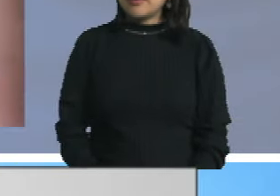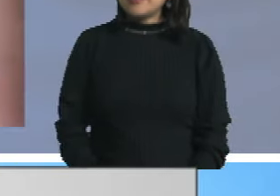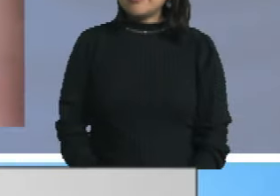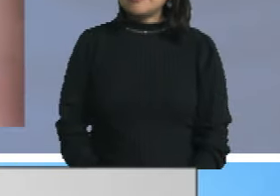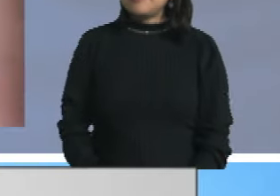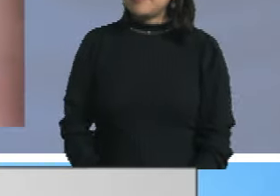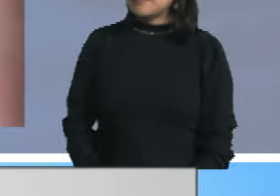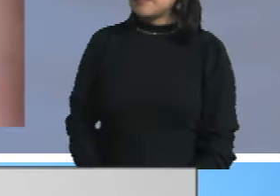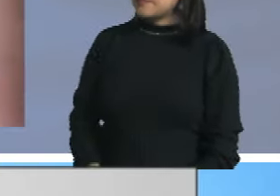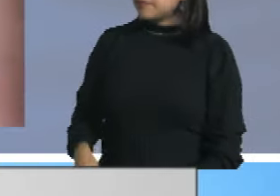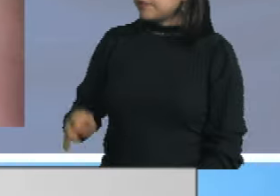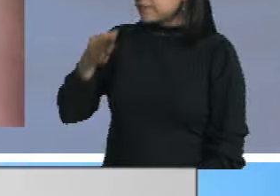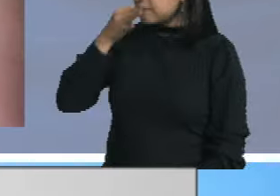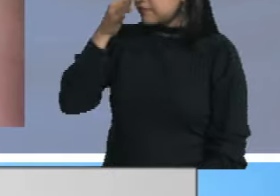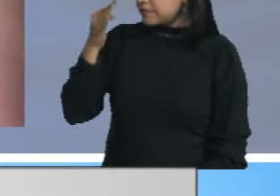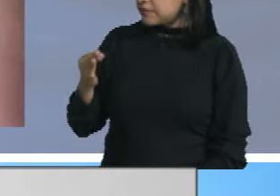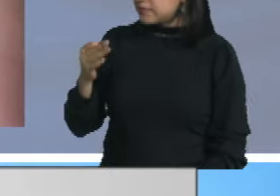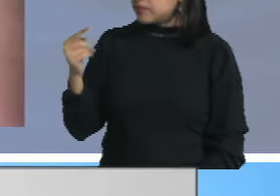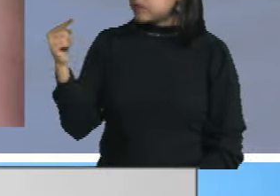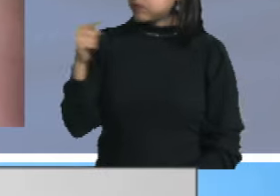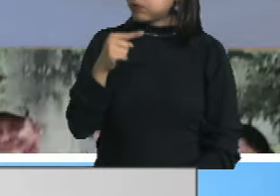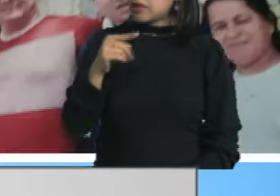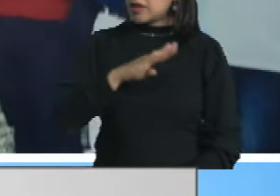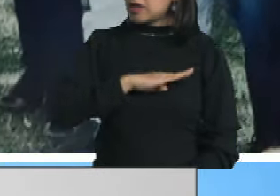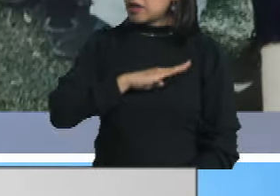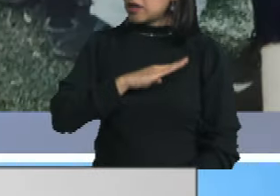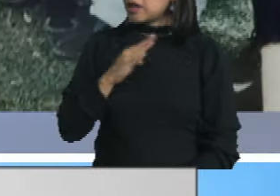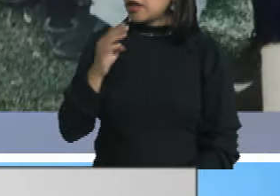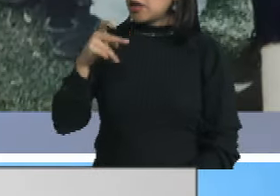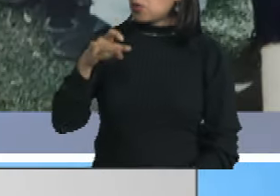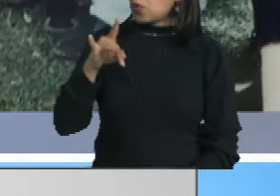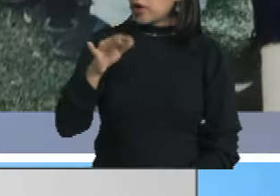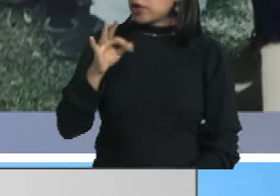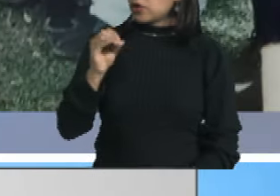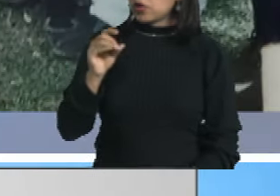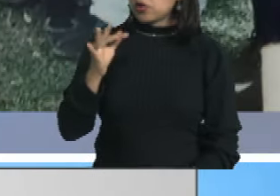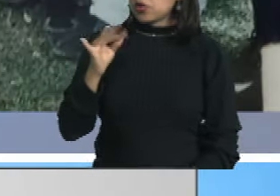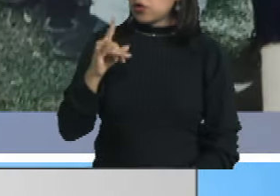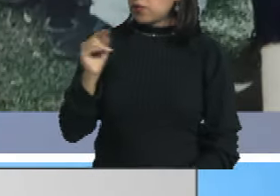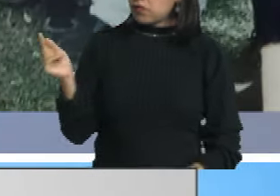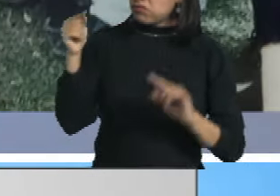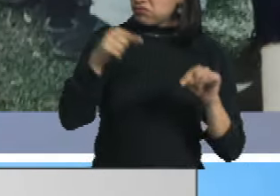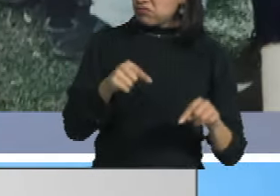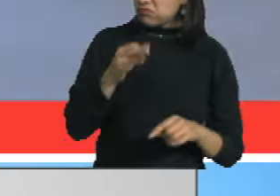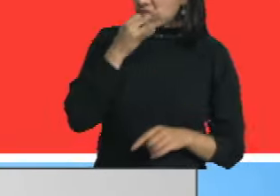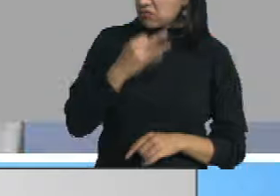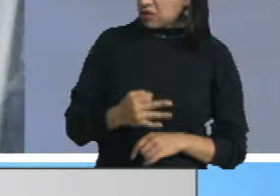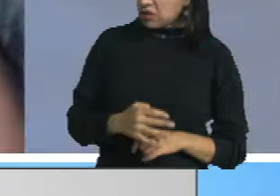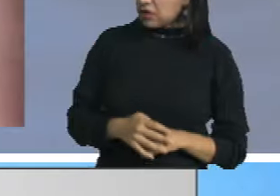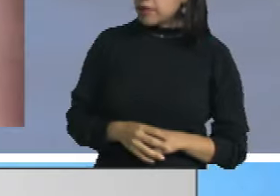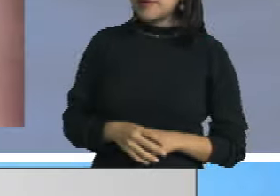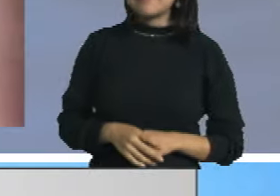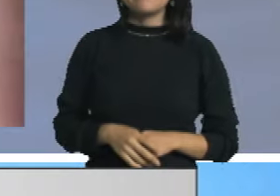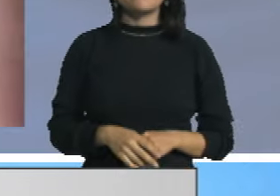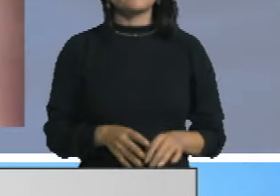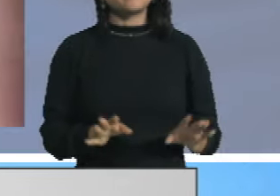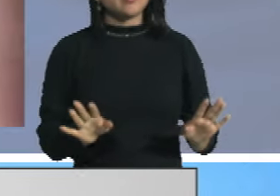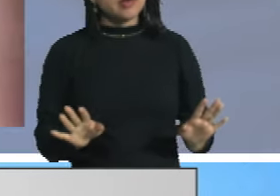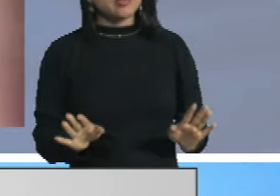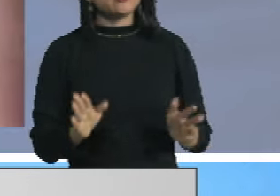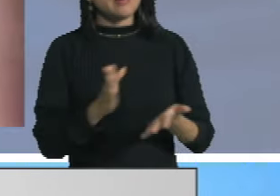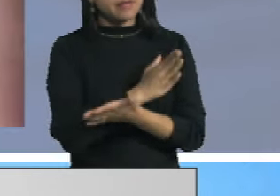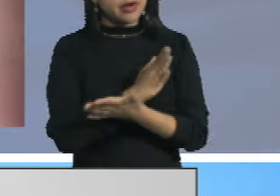sorprendido el alcalde de Puerto Triunfo allí en esta zona? Bueno, esto fue una actividad muy diferente, donde se